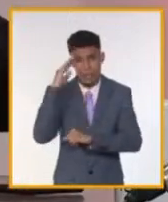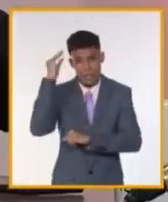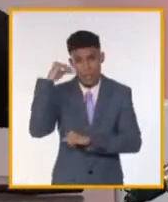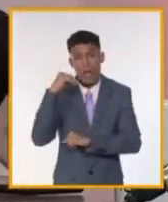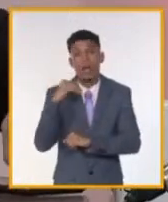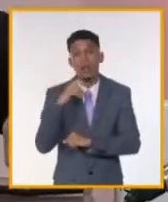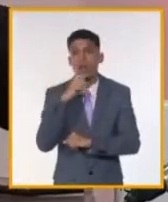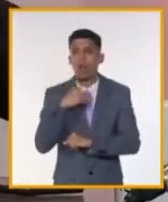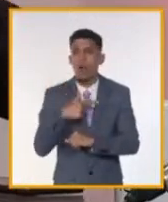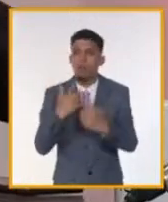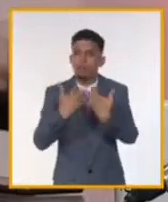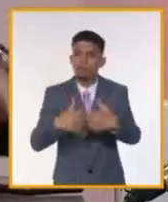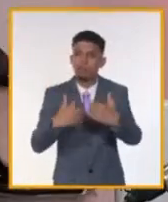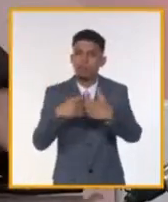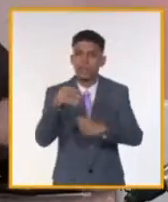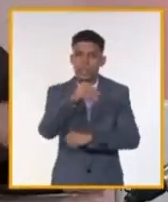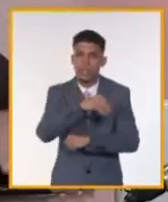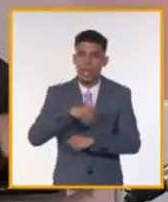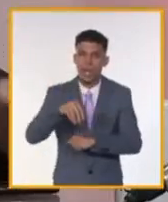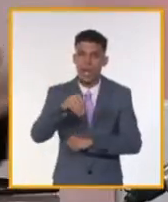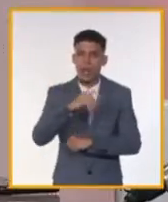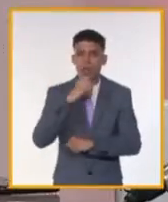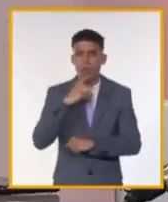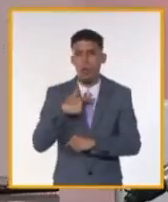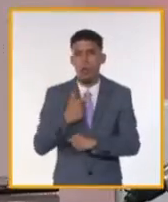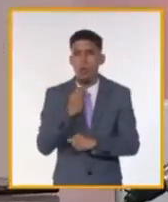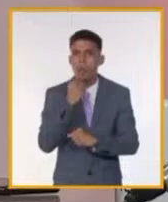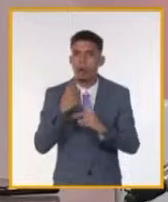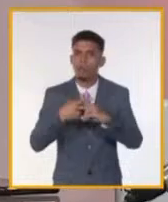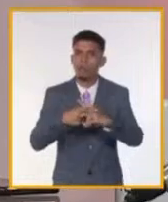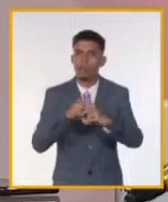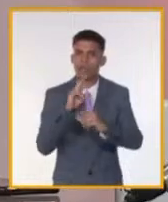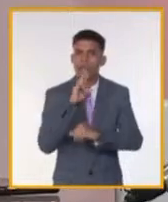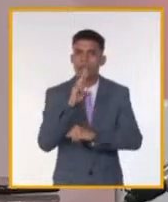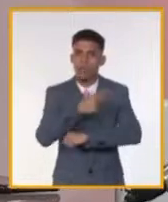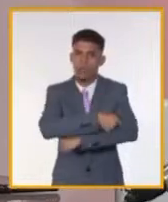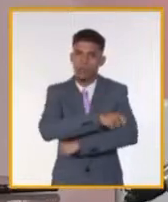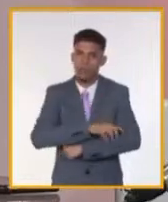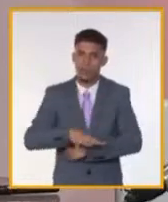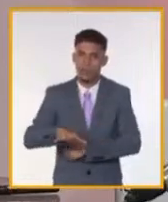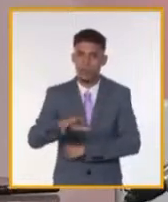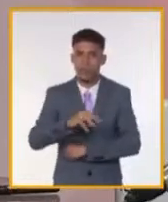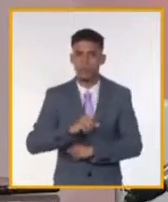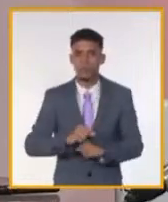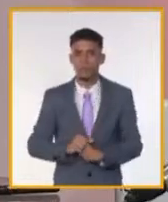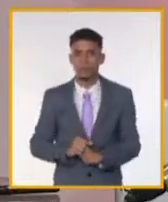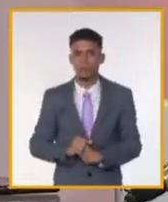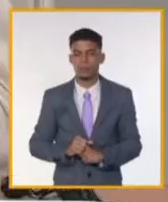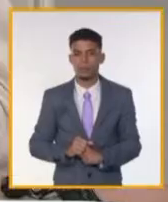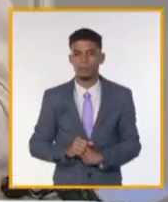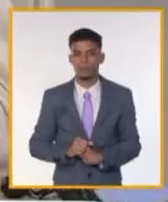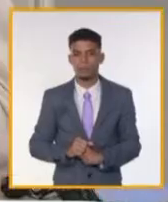identifican estos y otros retos para geominsar en estos tiempos? Bien, Randy.